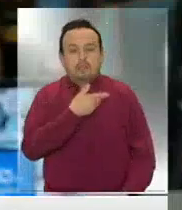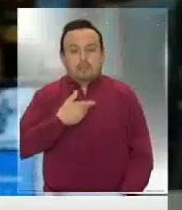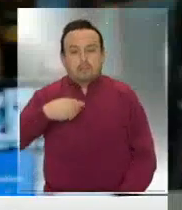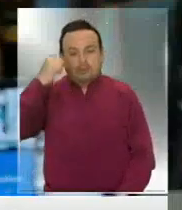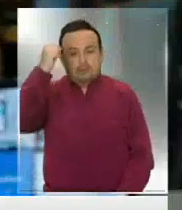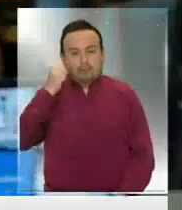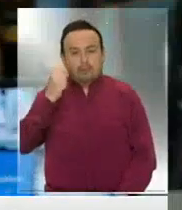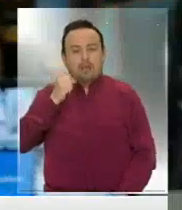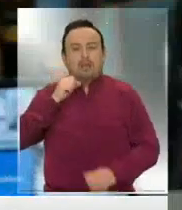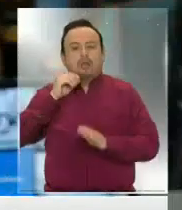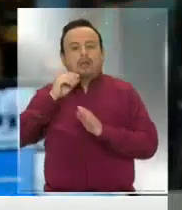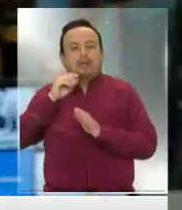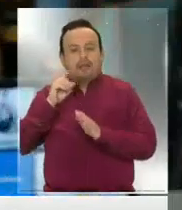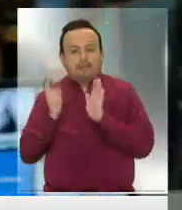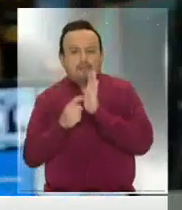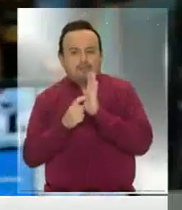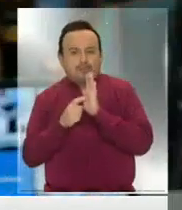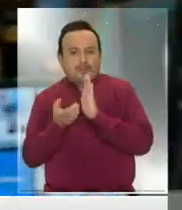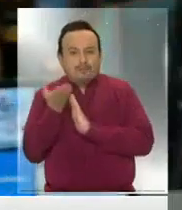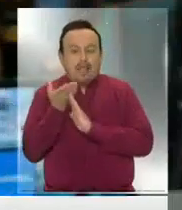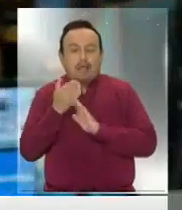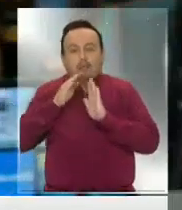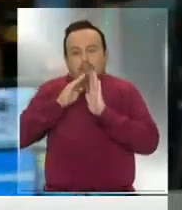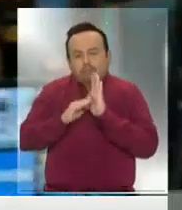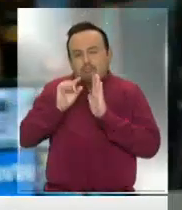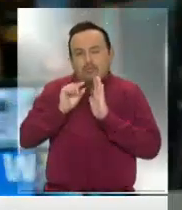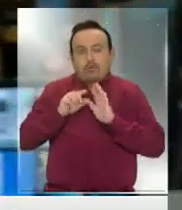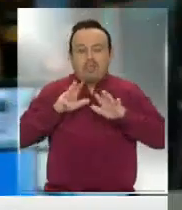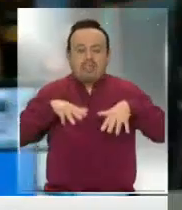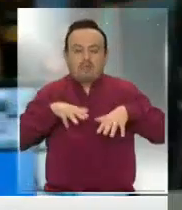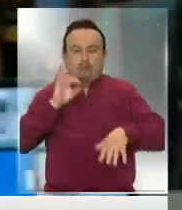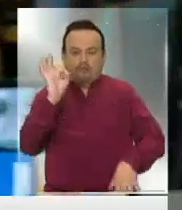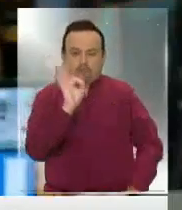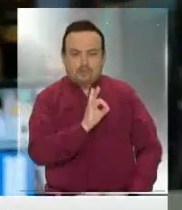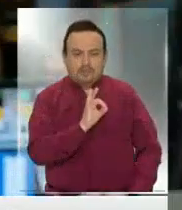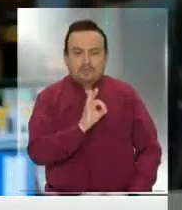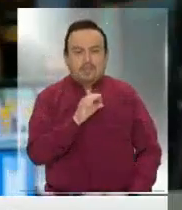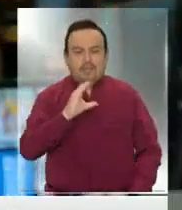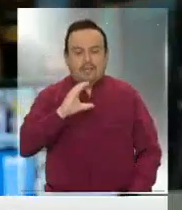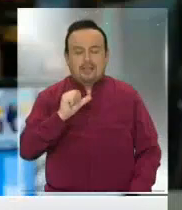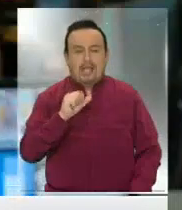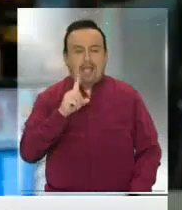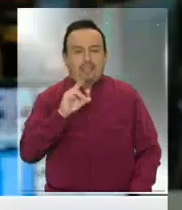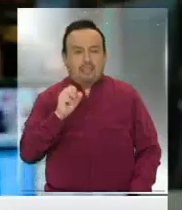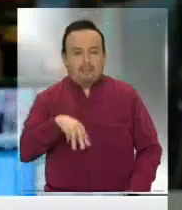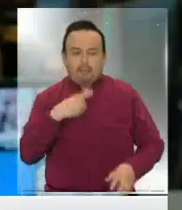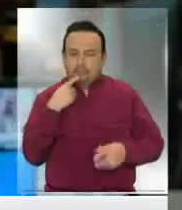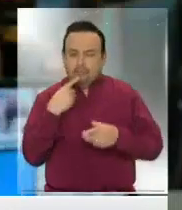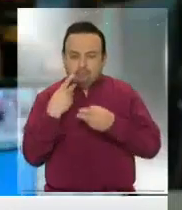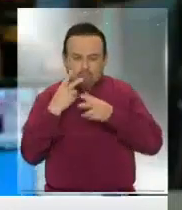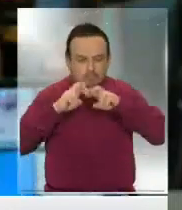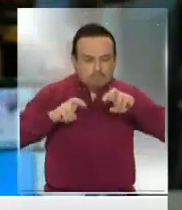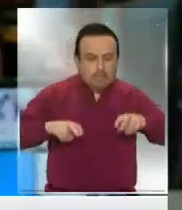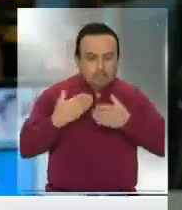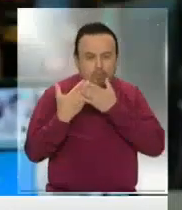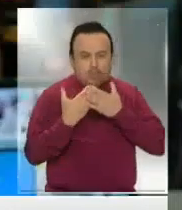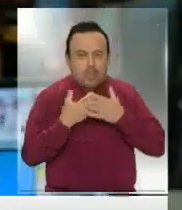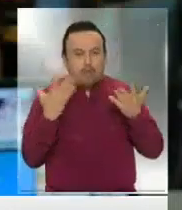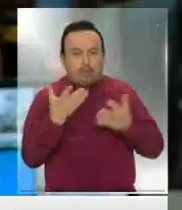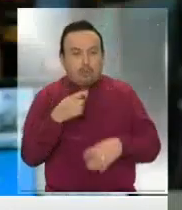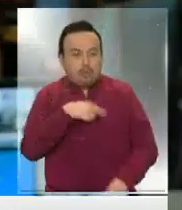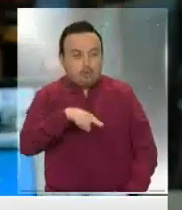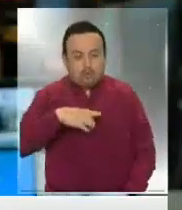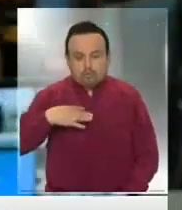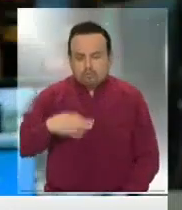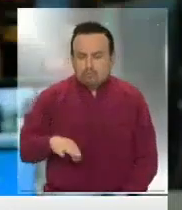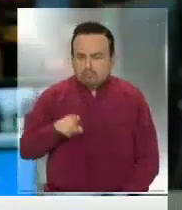cayó 2 puntos para quedar en 19% según la última encuesta Cadem Plaza Pública. El estudio también aborda cómo la ciudadanía